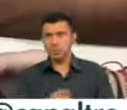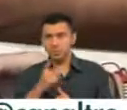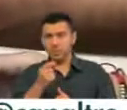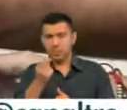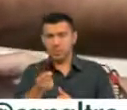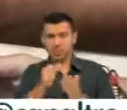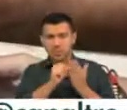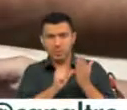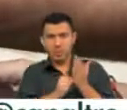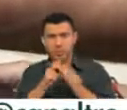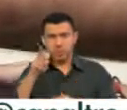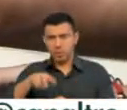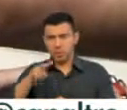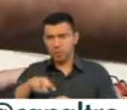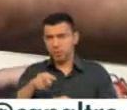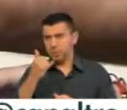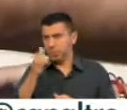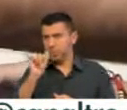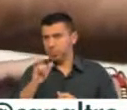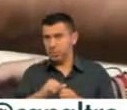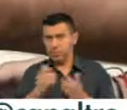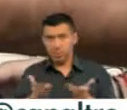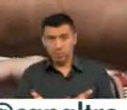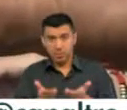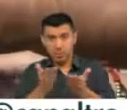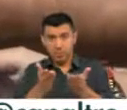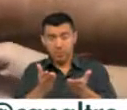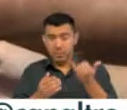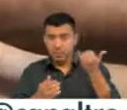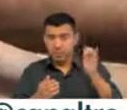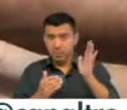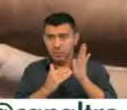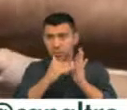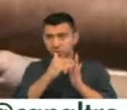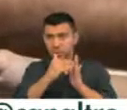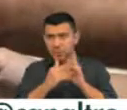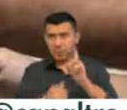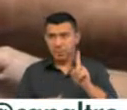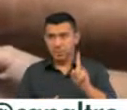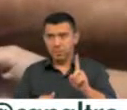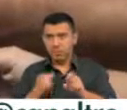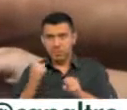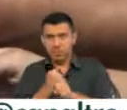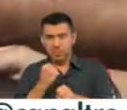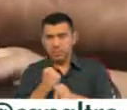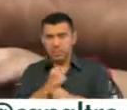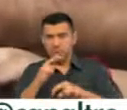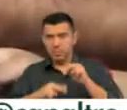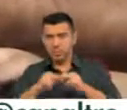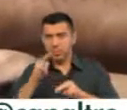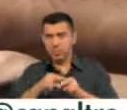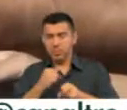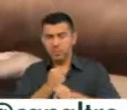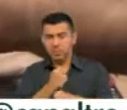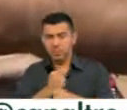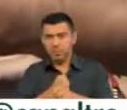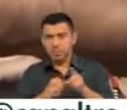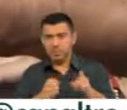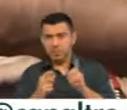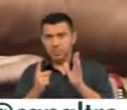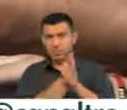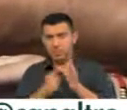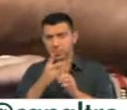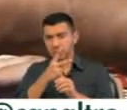meses ya se entregue esta primera fase que consiste en la construcción de la pista de 1200 metros